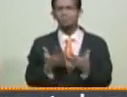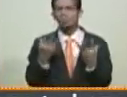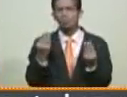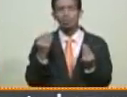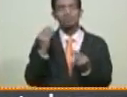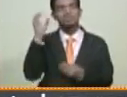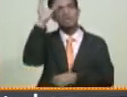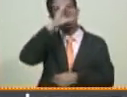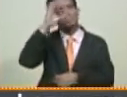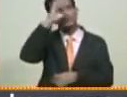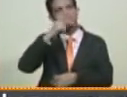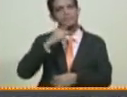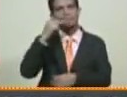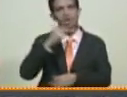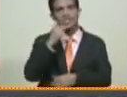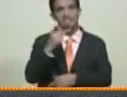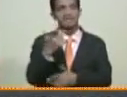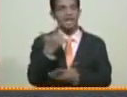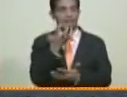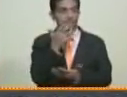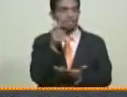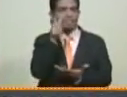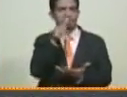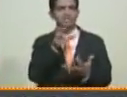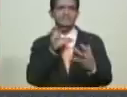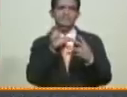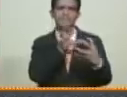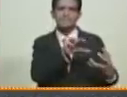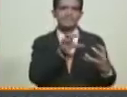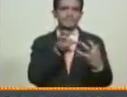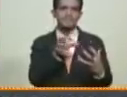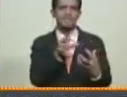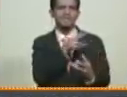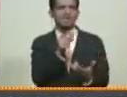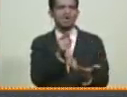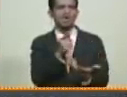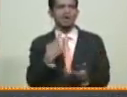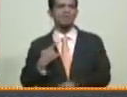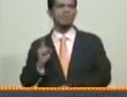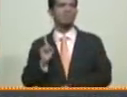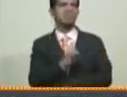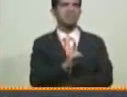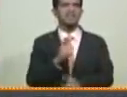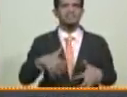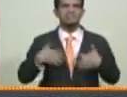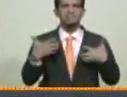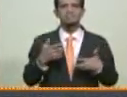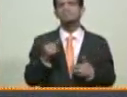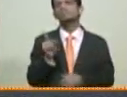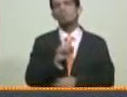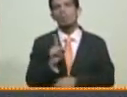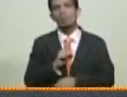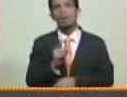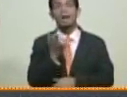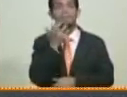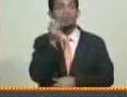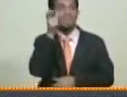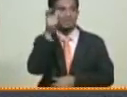conciencia política, luchadores políticos, no arribistas o desesperados, no, no, no. Expusieron su